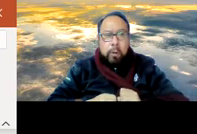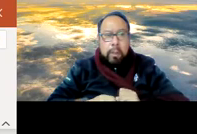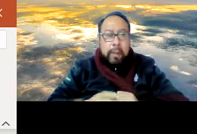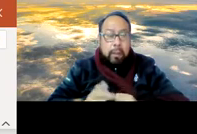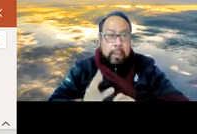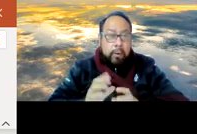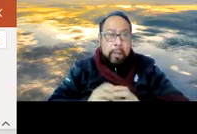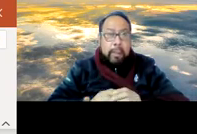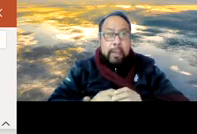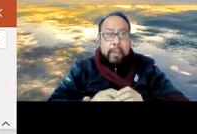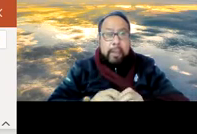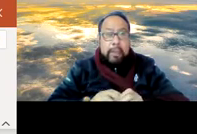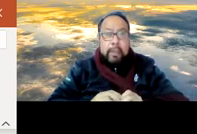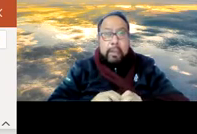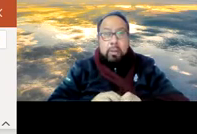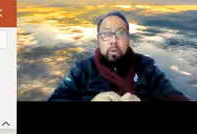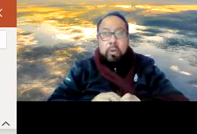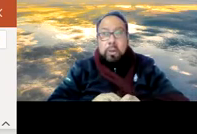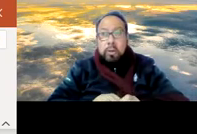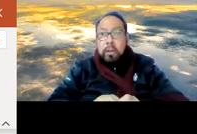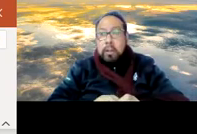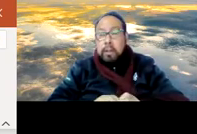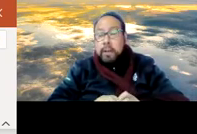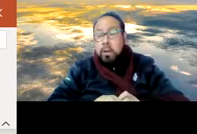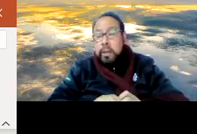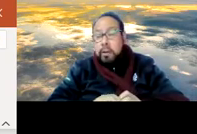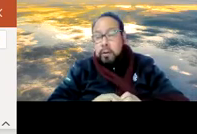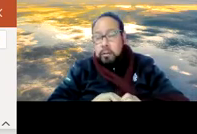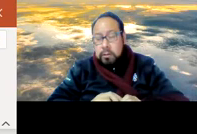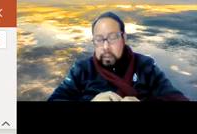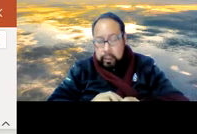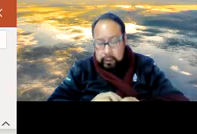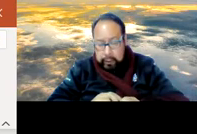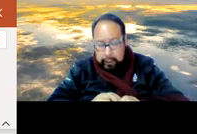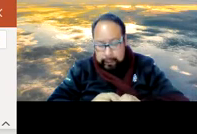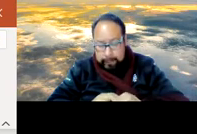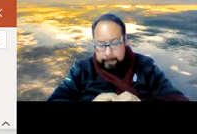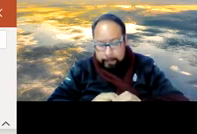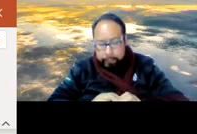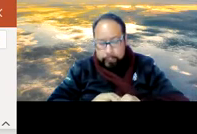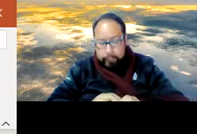Probablemente a lo mejor ustedes tengan una materia que sea clínica de estudio de fenómenos